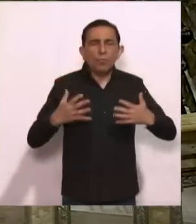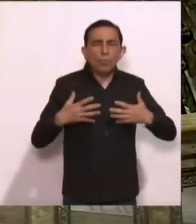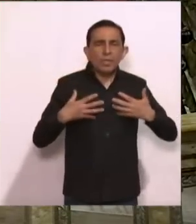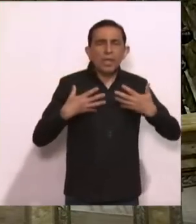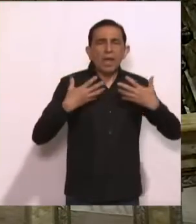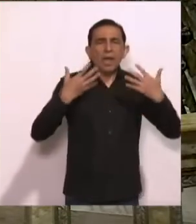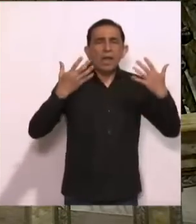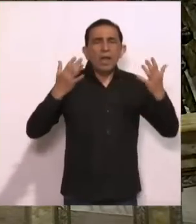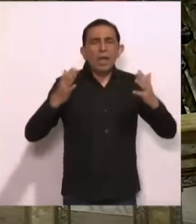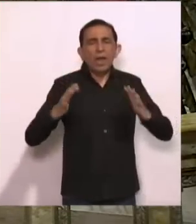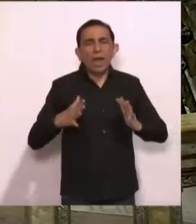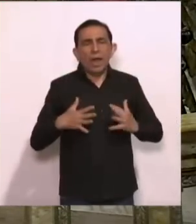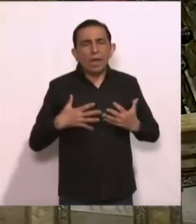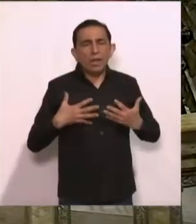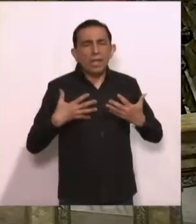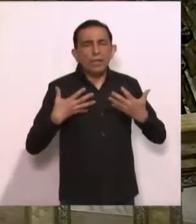aleluya,